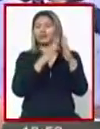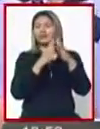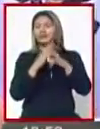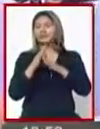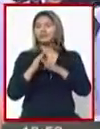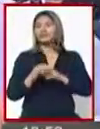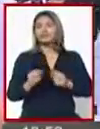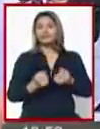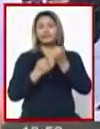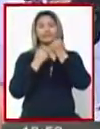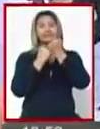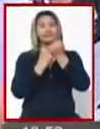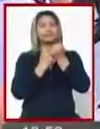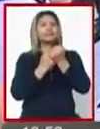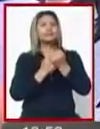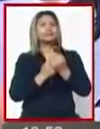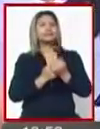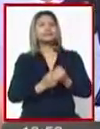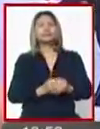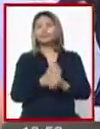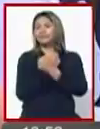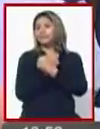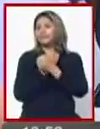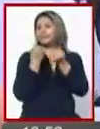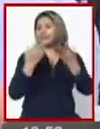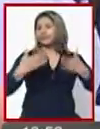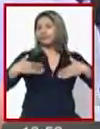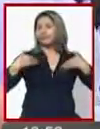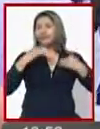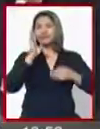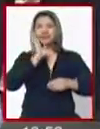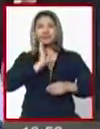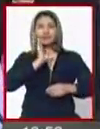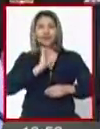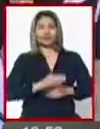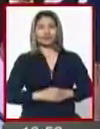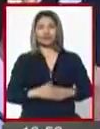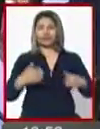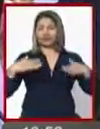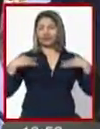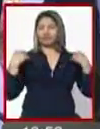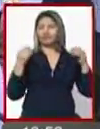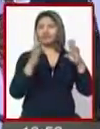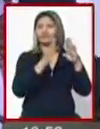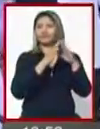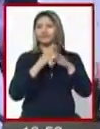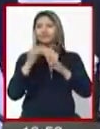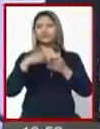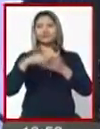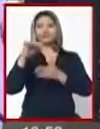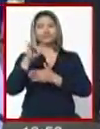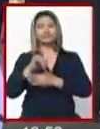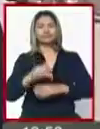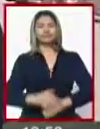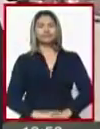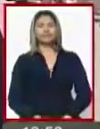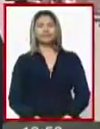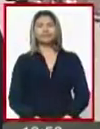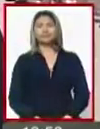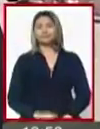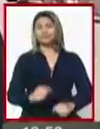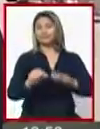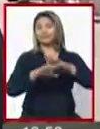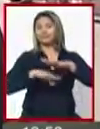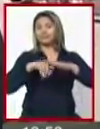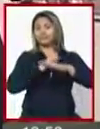que siempre me ha estado apoyando. Un beso enorme, te amo mi ciudadela, muchas felicidades en tu aniversario. ¡Felicidades, ciudadela, primero de mayo! El